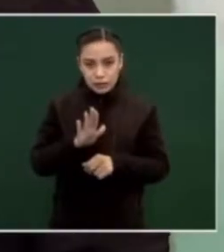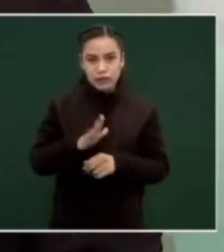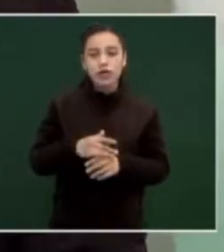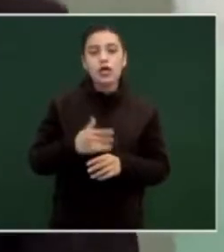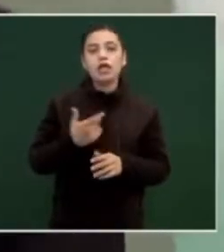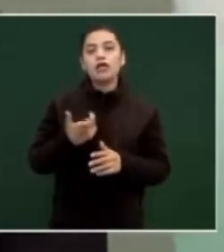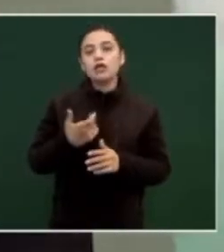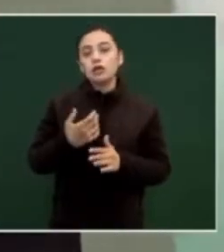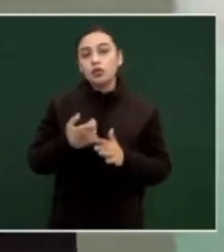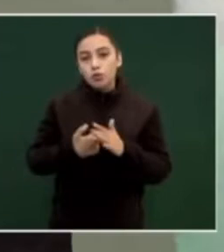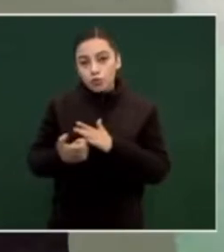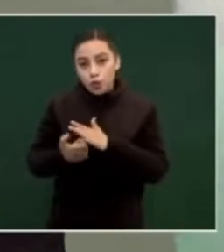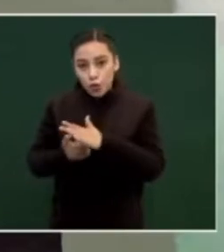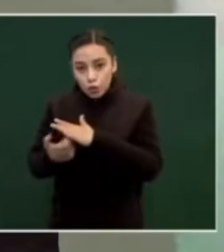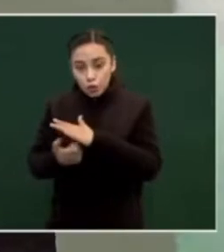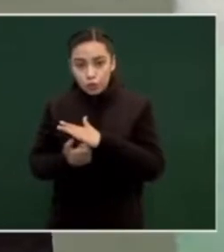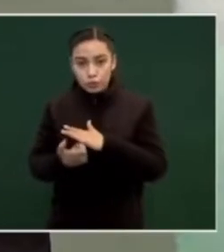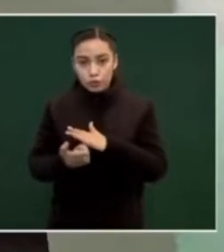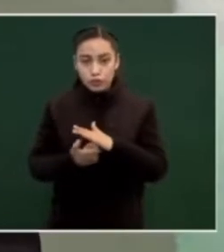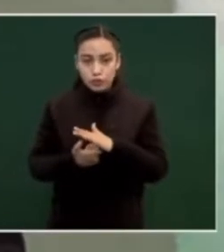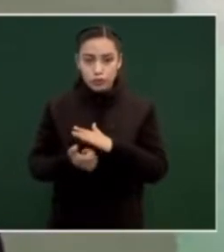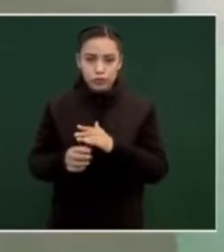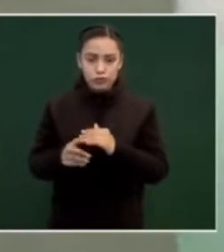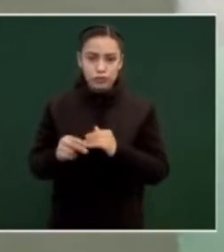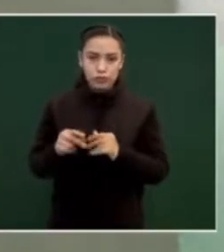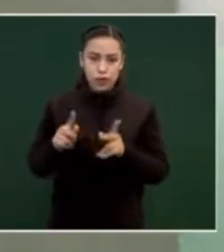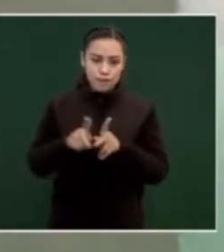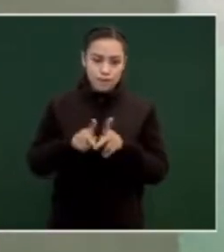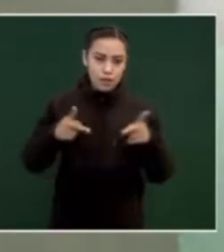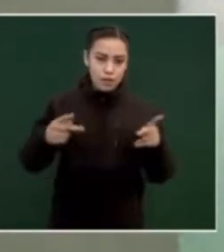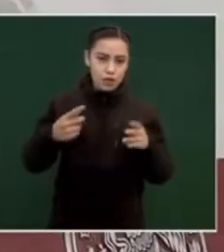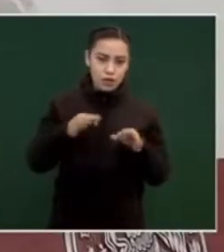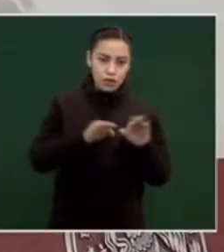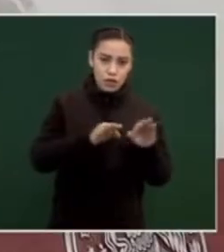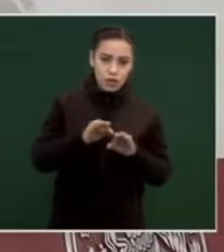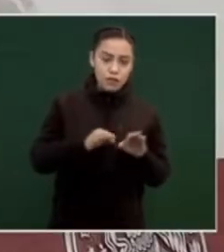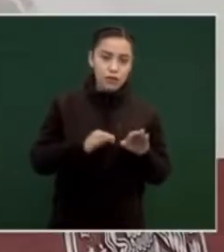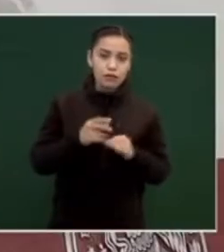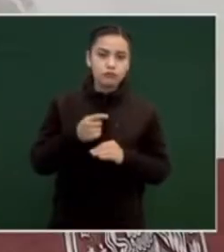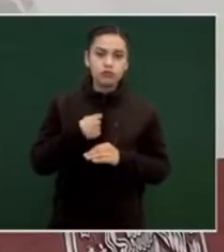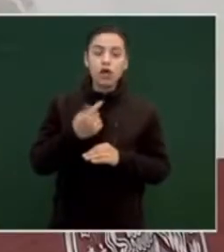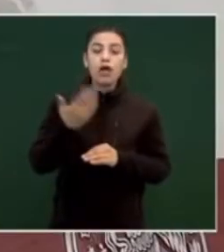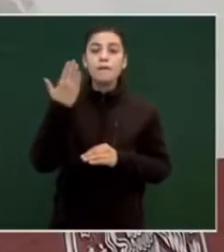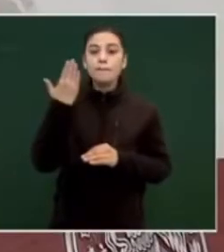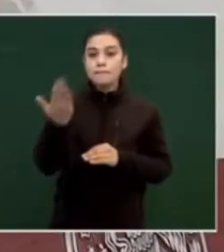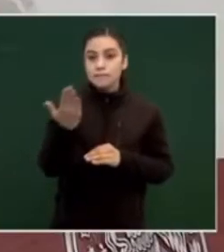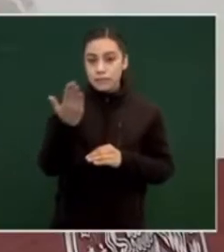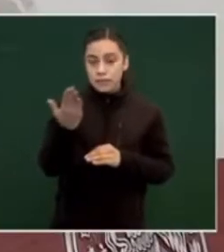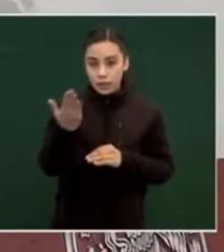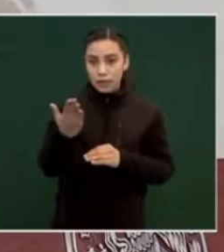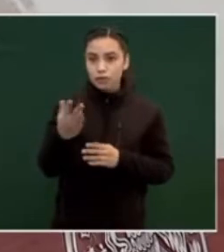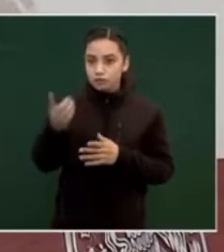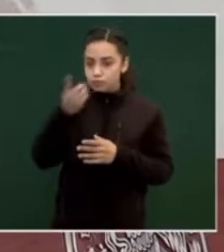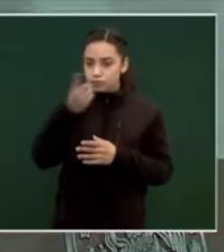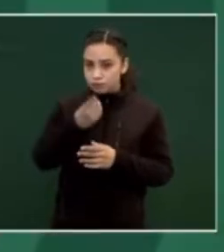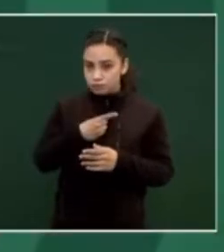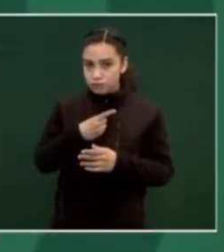siquiera periodista pero pidiendo que nos diga cuánto gana